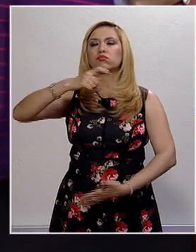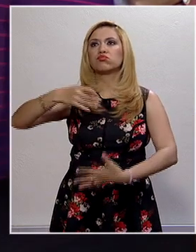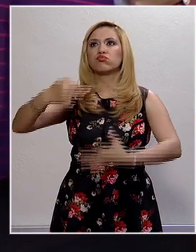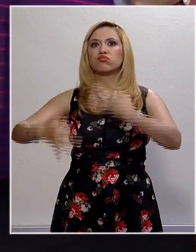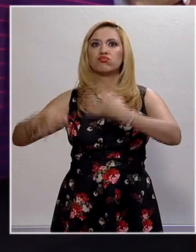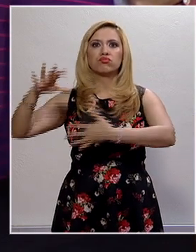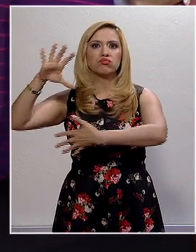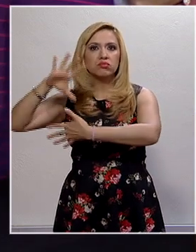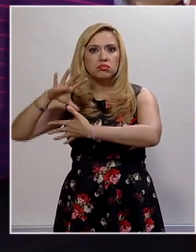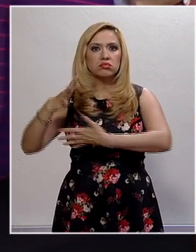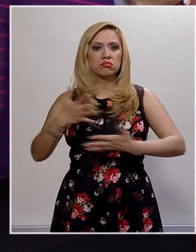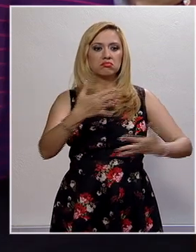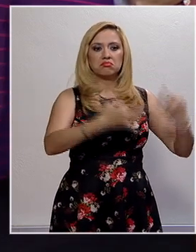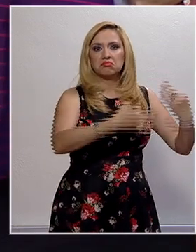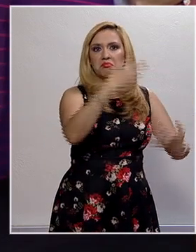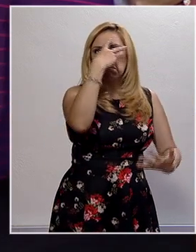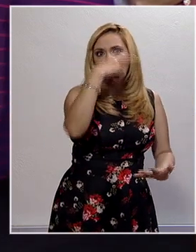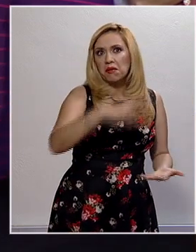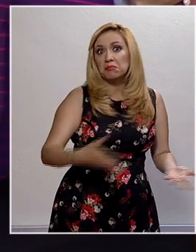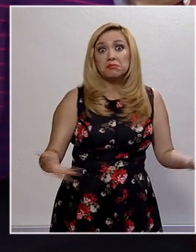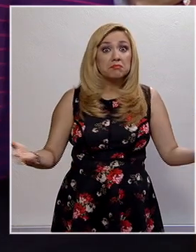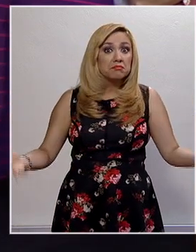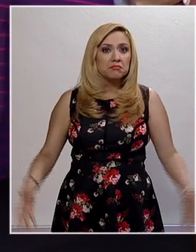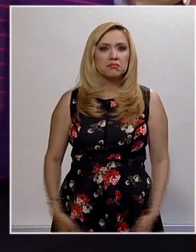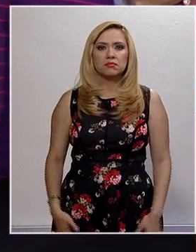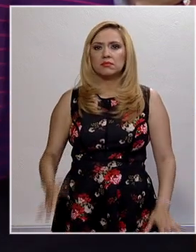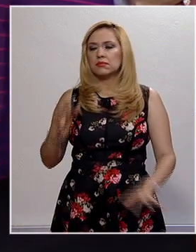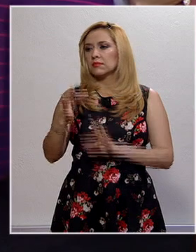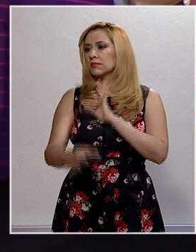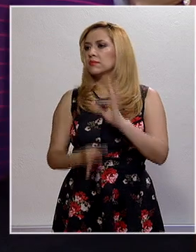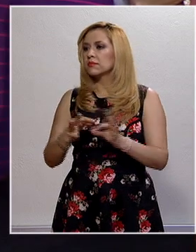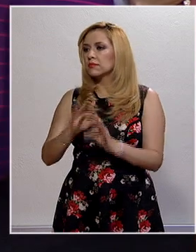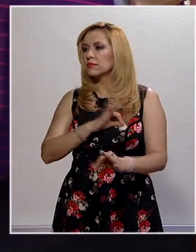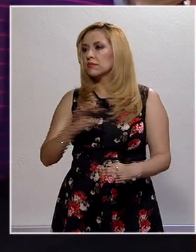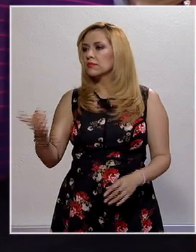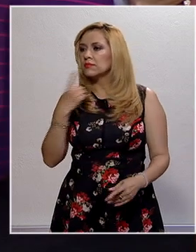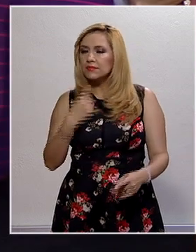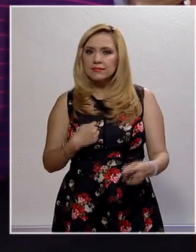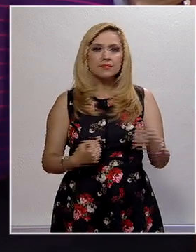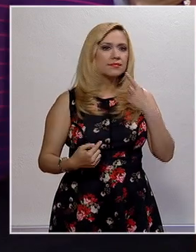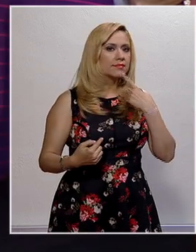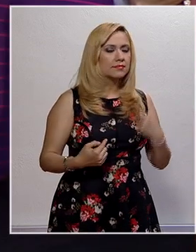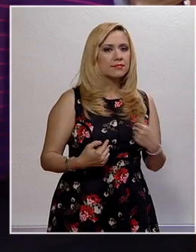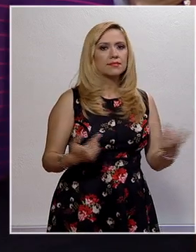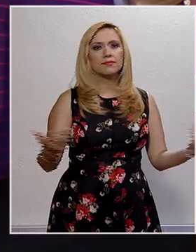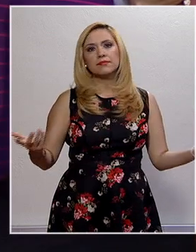Mexicana. No sé si para ir concluyendo podemos tener